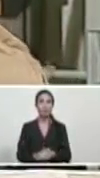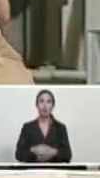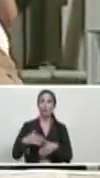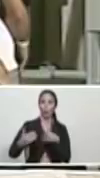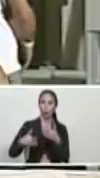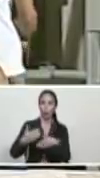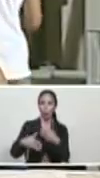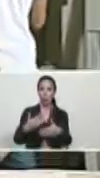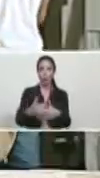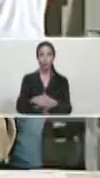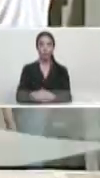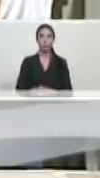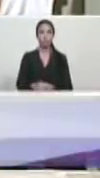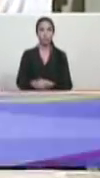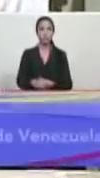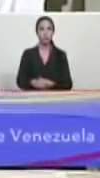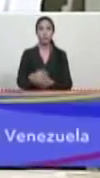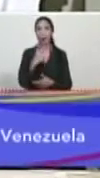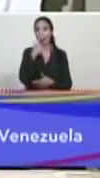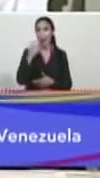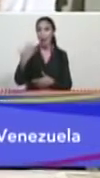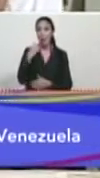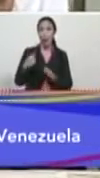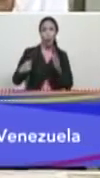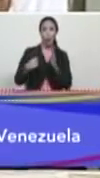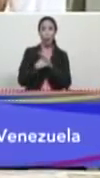avanzando. Nos dieron el golpe eléctrico.